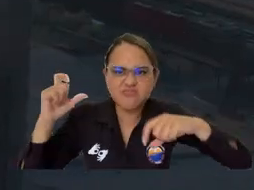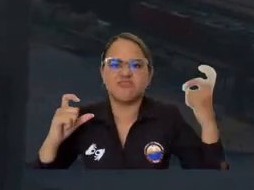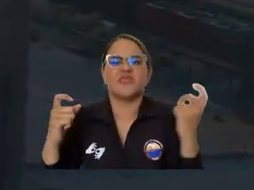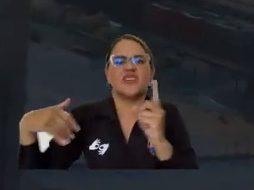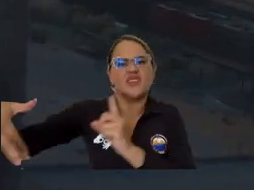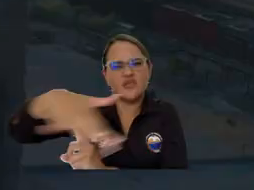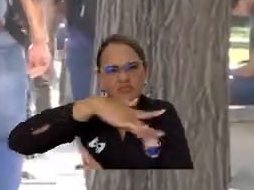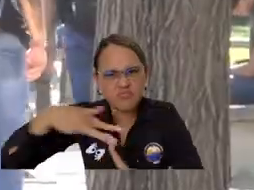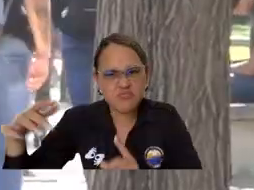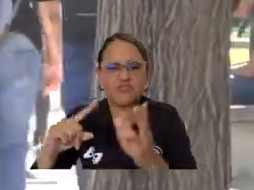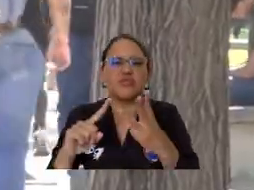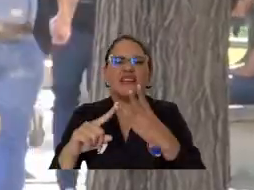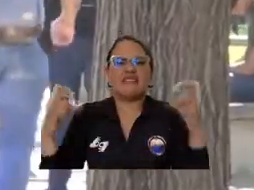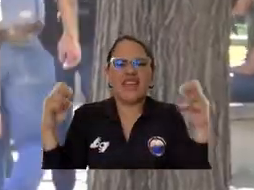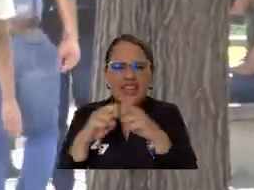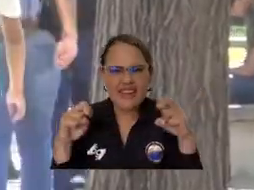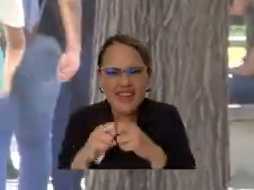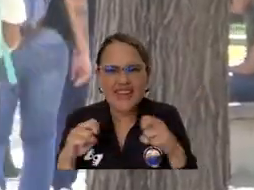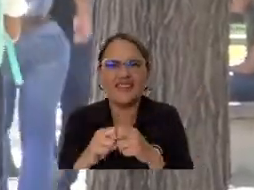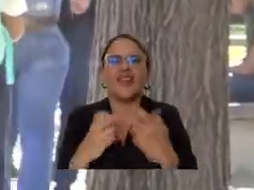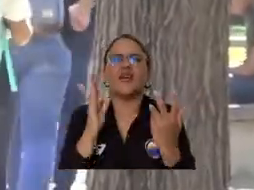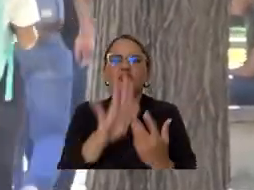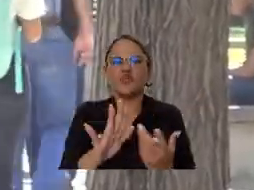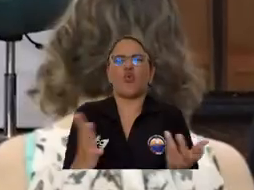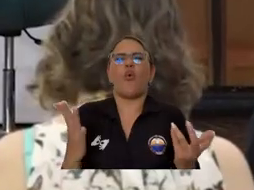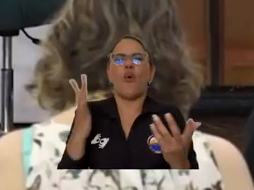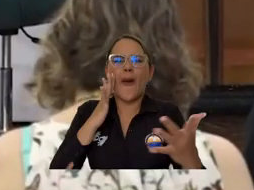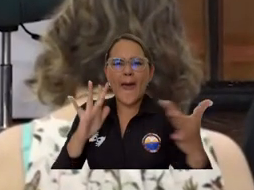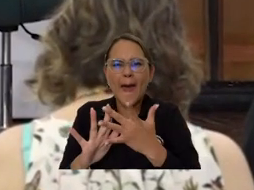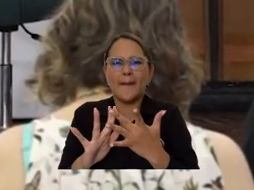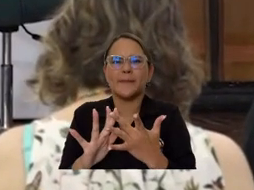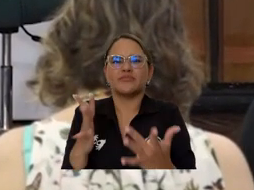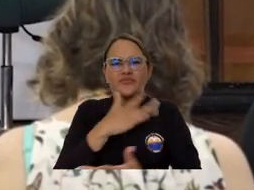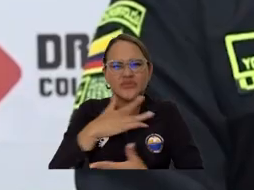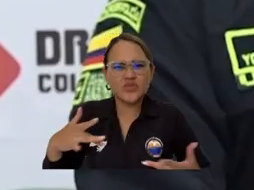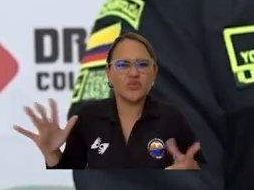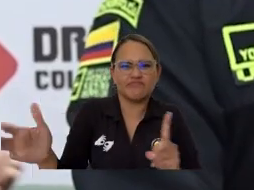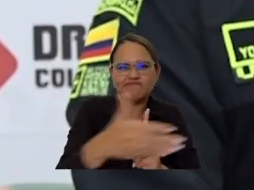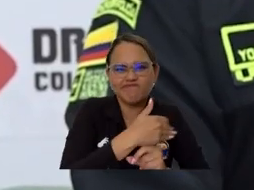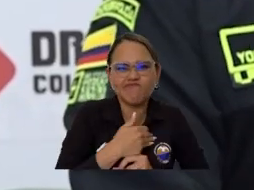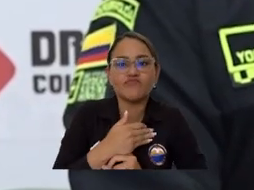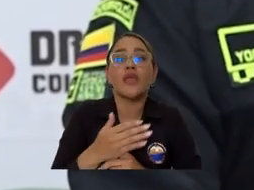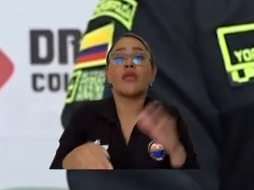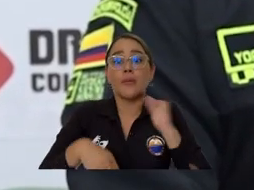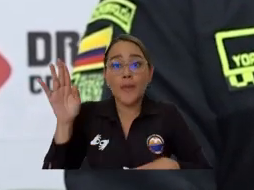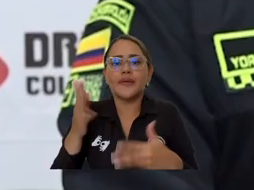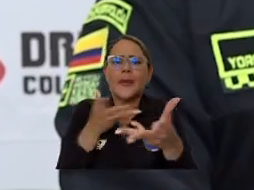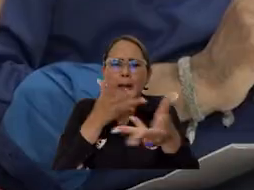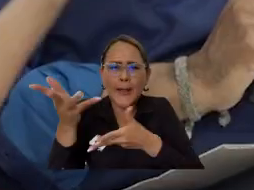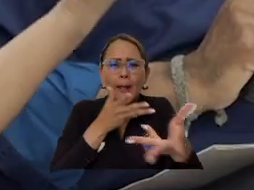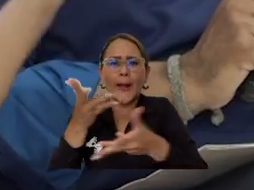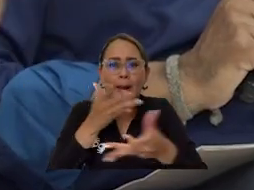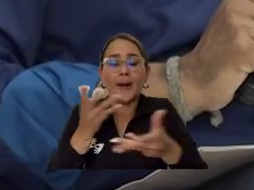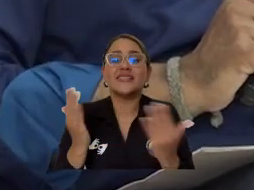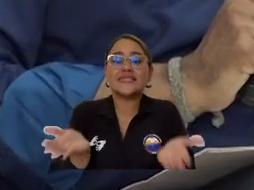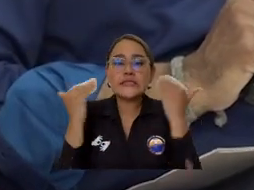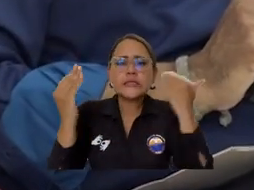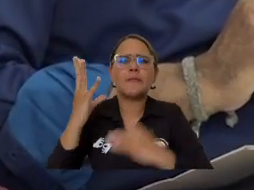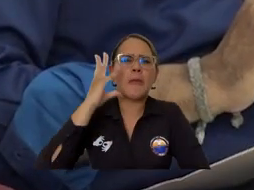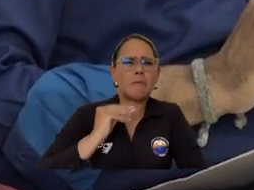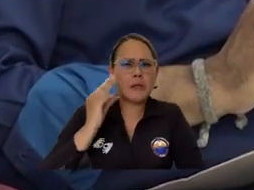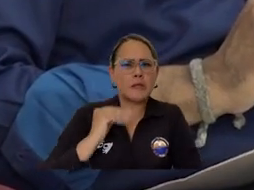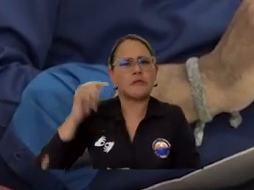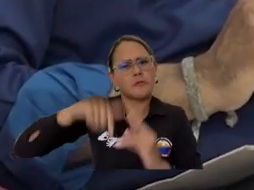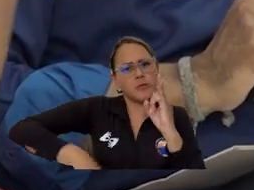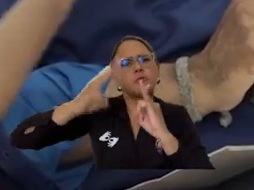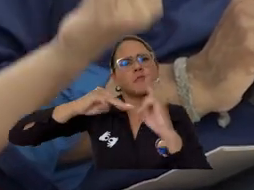y ambiental, la responsabilidad social y la seguridad se abordaron en este espacio, donde además se compartieron experiencias